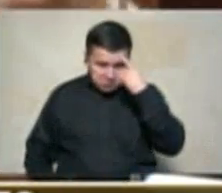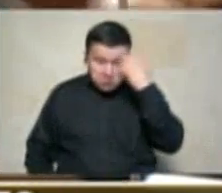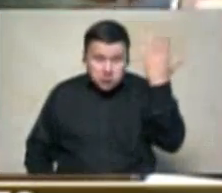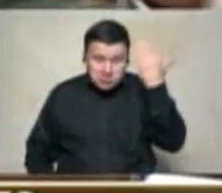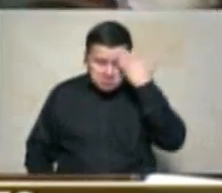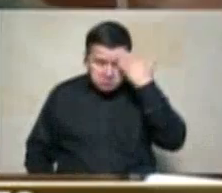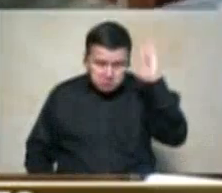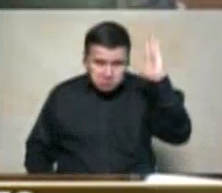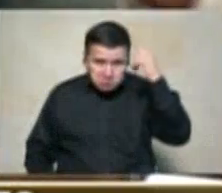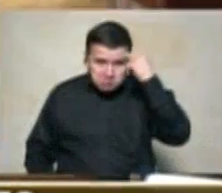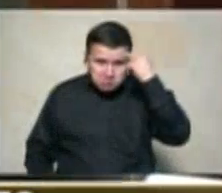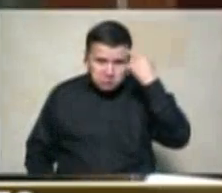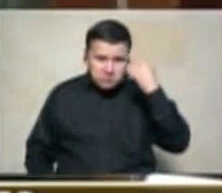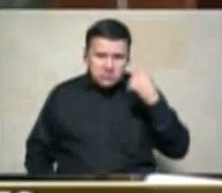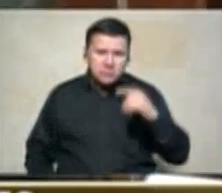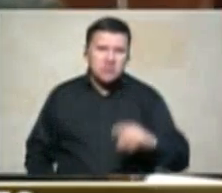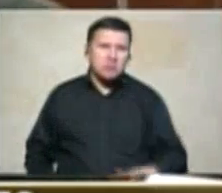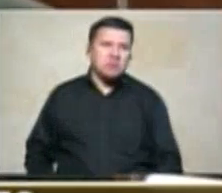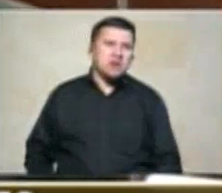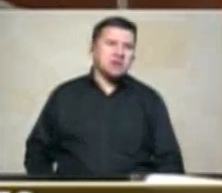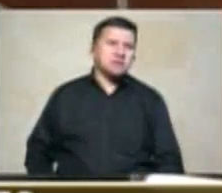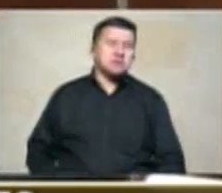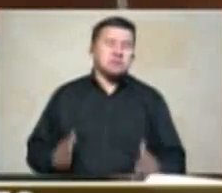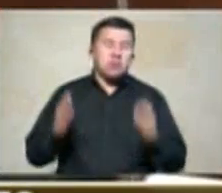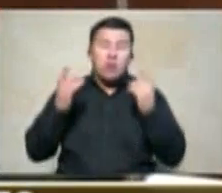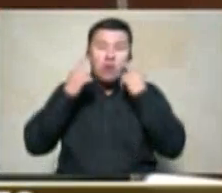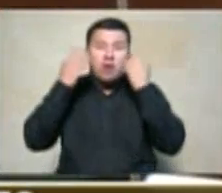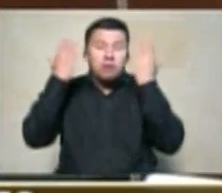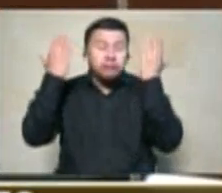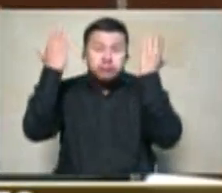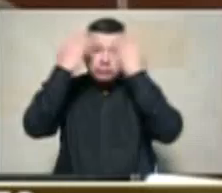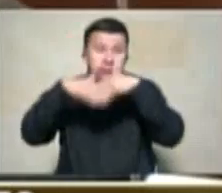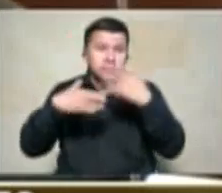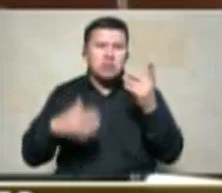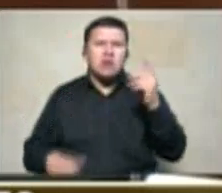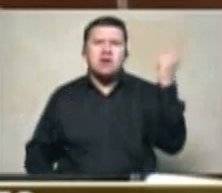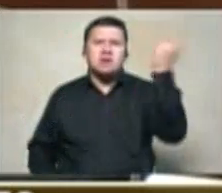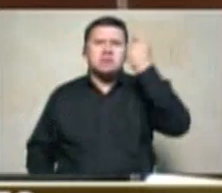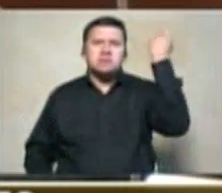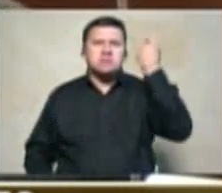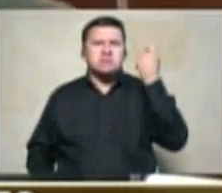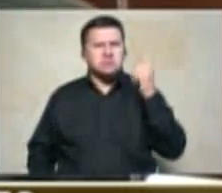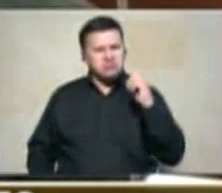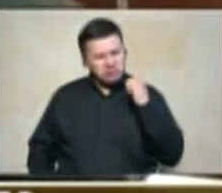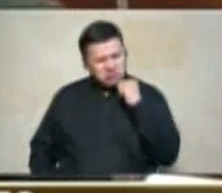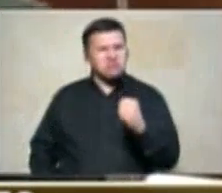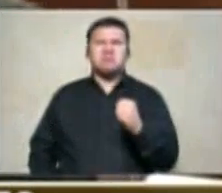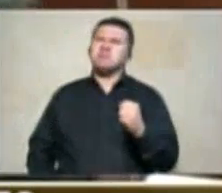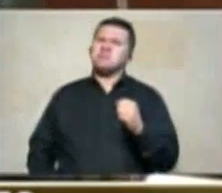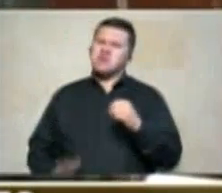llanos orientales de no incorporar tecnología a la producción de carne y de leche en Colombia.